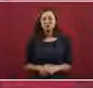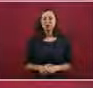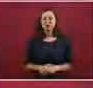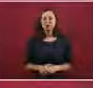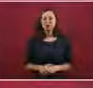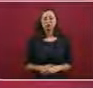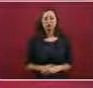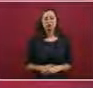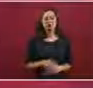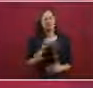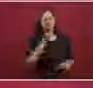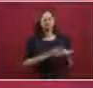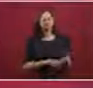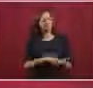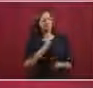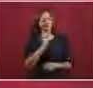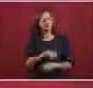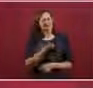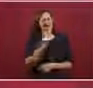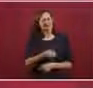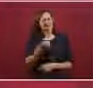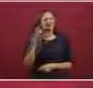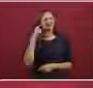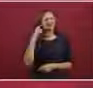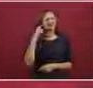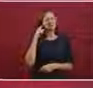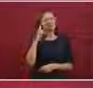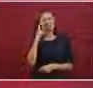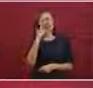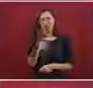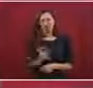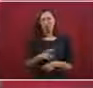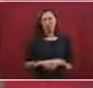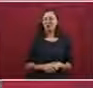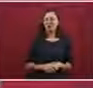suena lógico suena metálico,